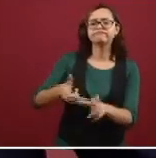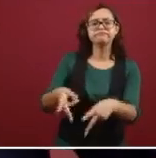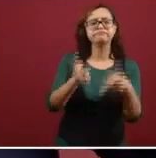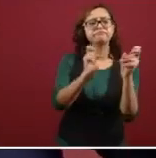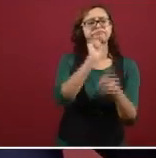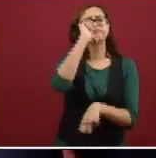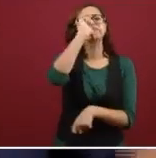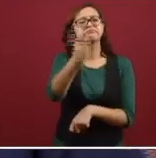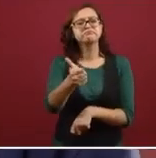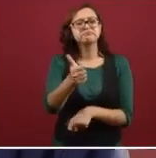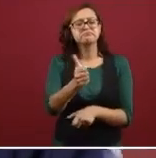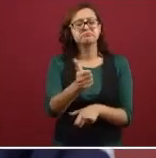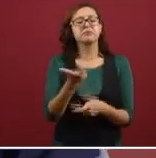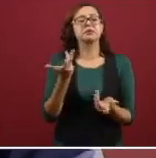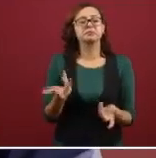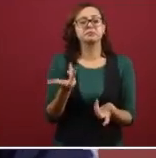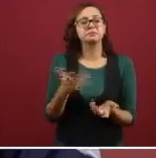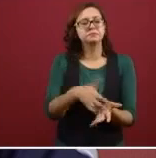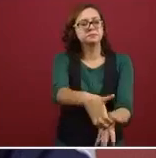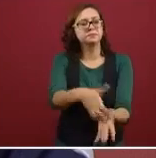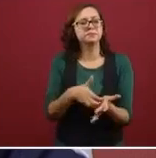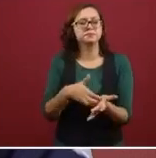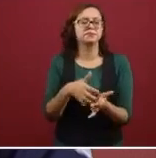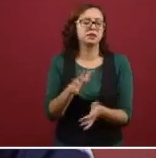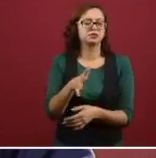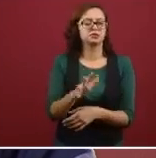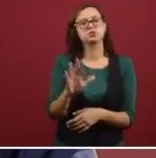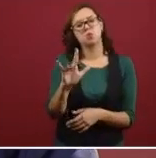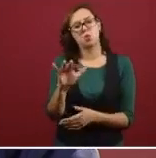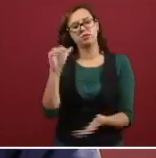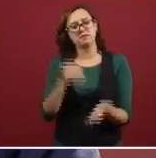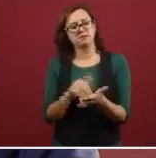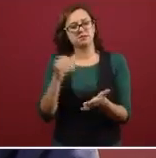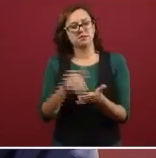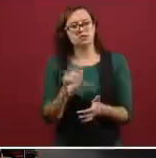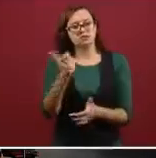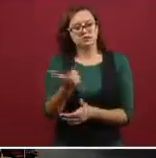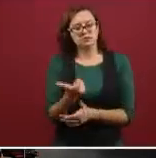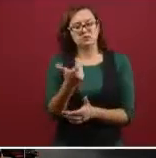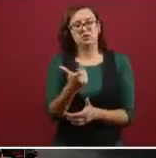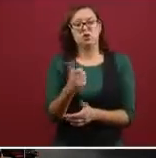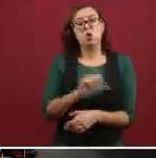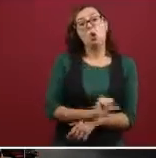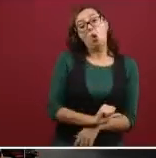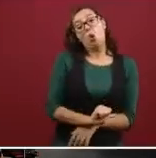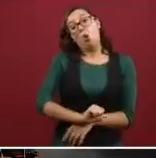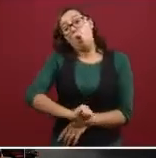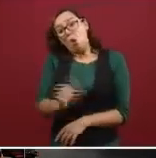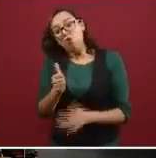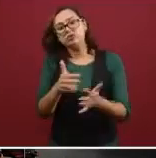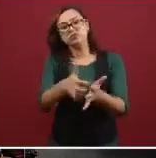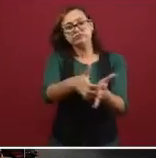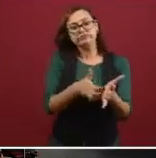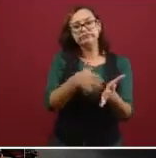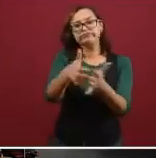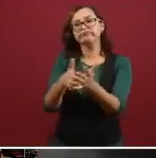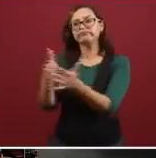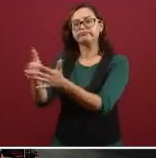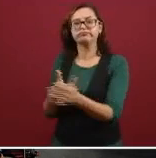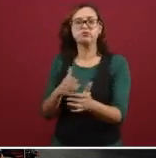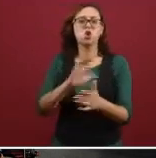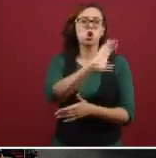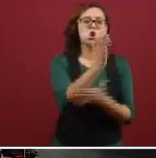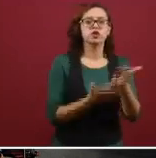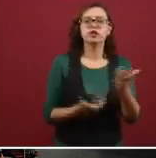Eso es lo que estimamos, más otros ahorros en las contrataciones. ¿Cuánto